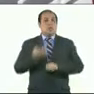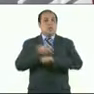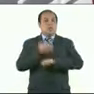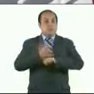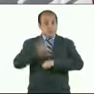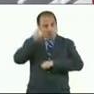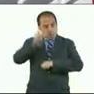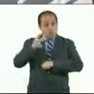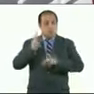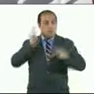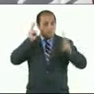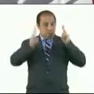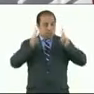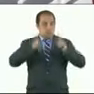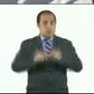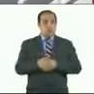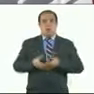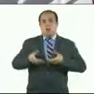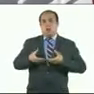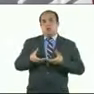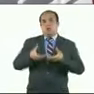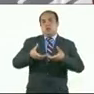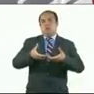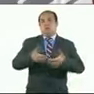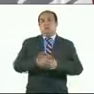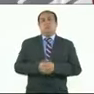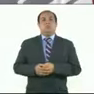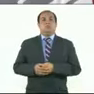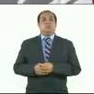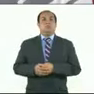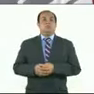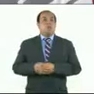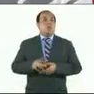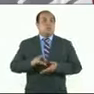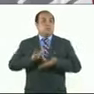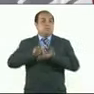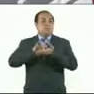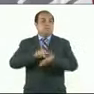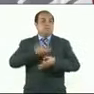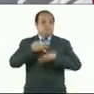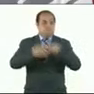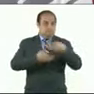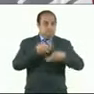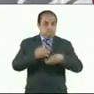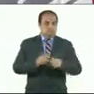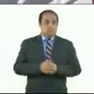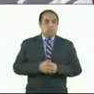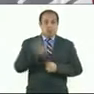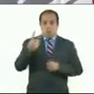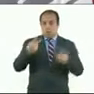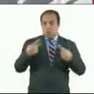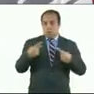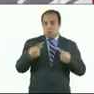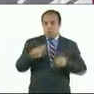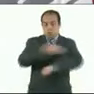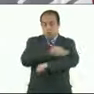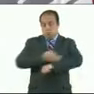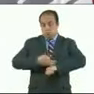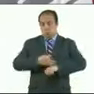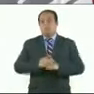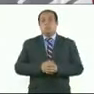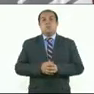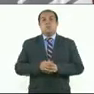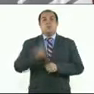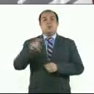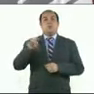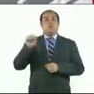de visita en la vecindad, y se le está dando todo el apoyo tanto a las 2 familias del